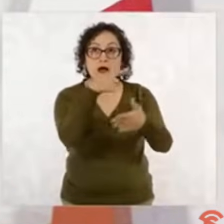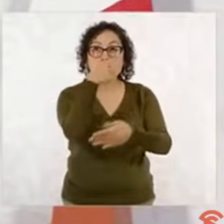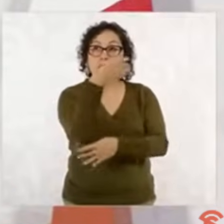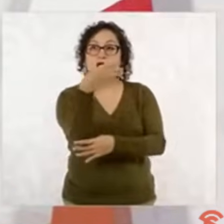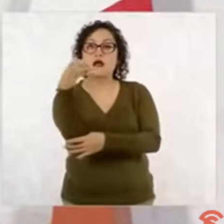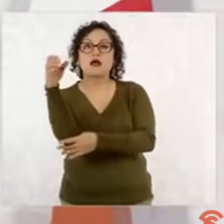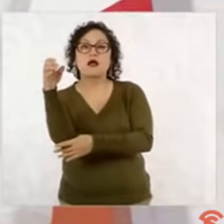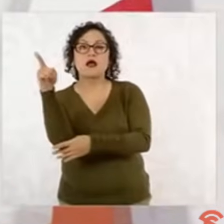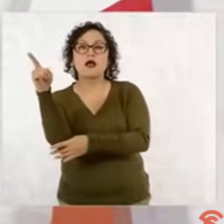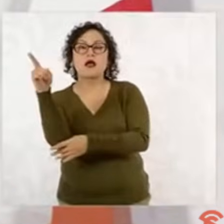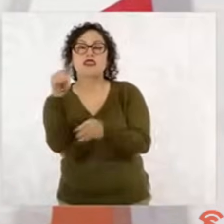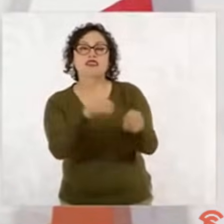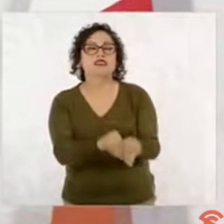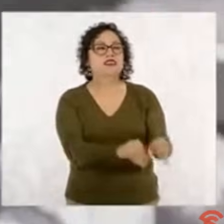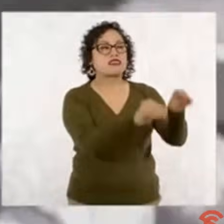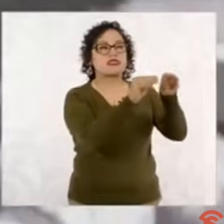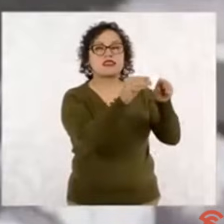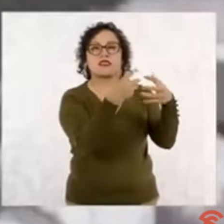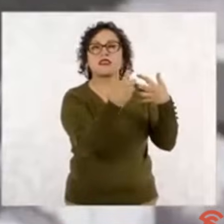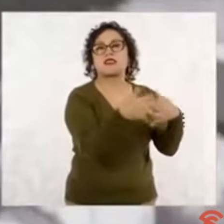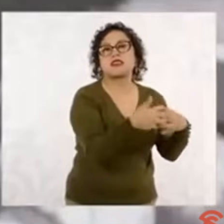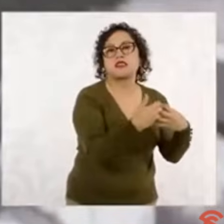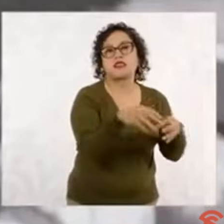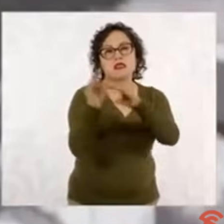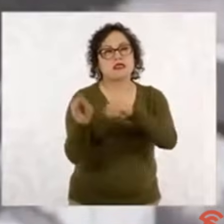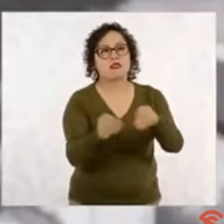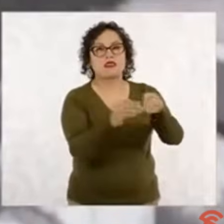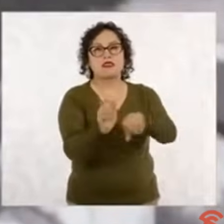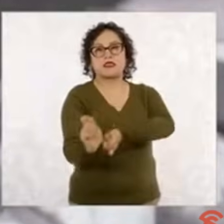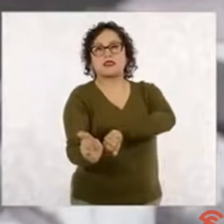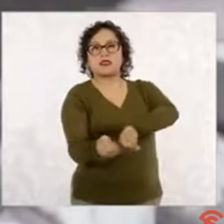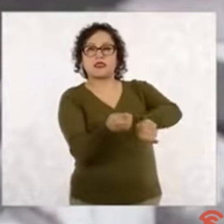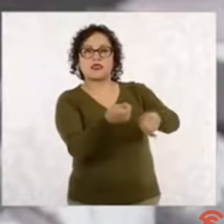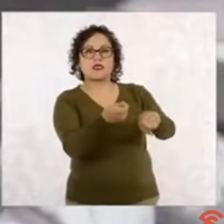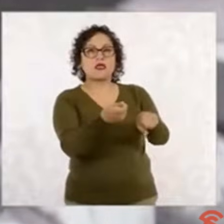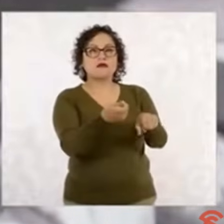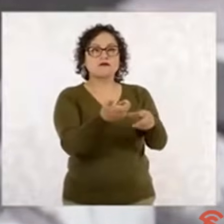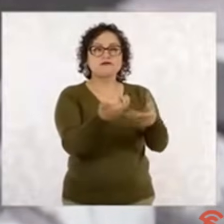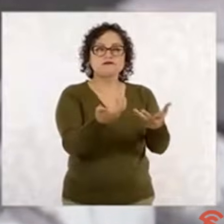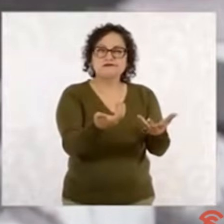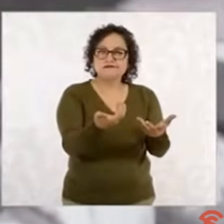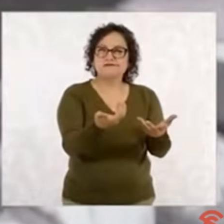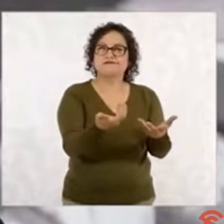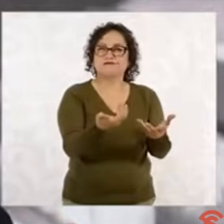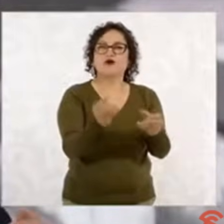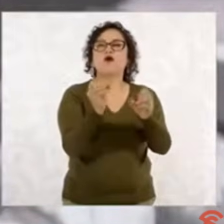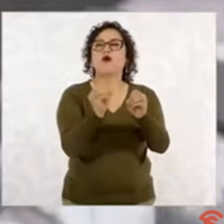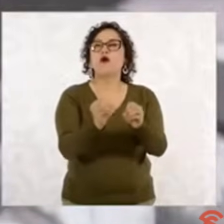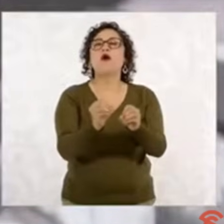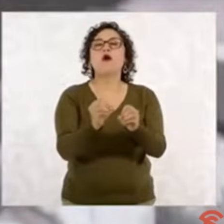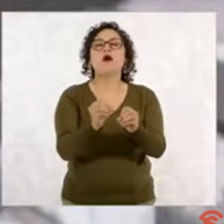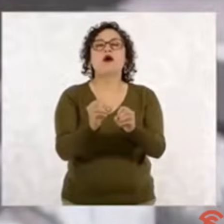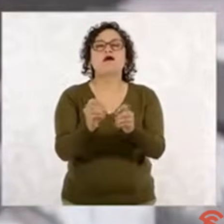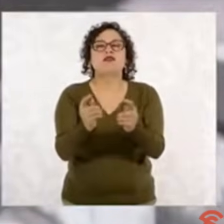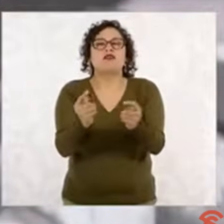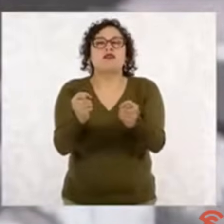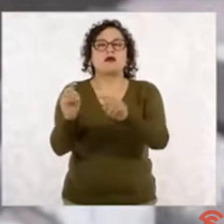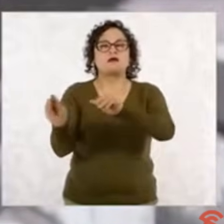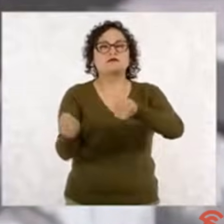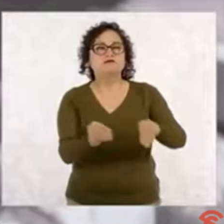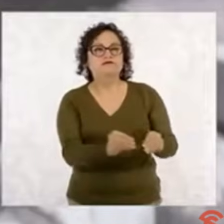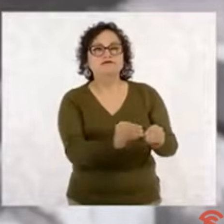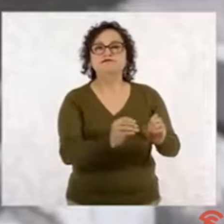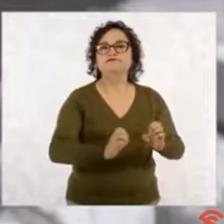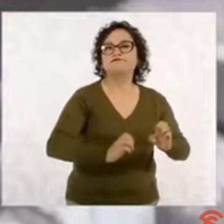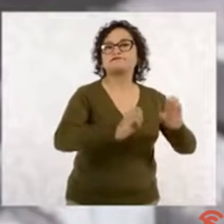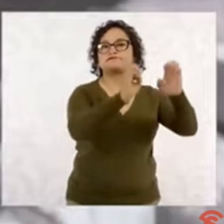terminan siendo utilizadas en campos de golf o que incluso se llevan a desarrollos inmobiliarios sin que exista un control del Estado, y esto